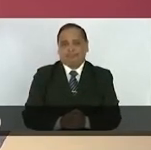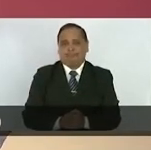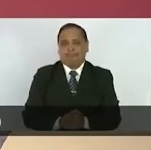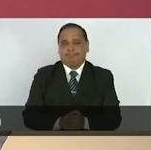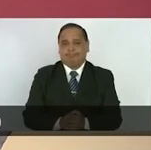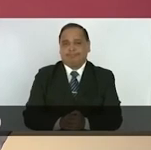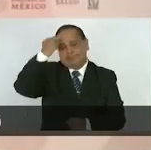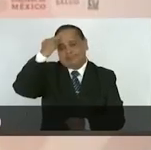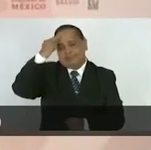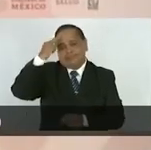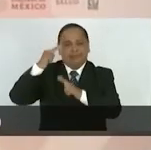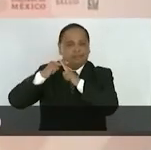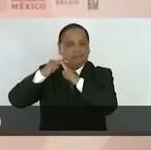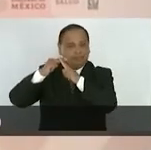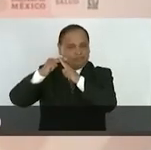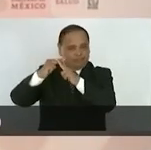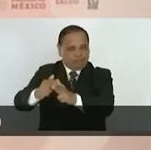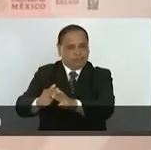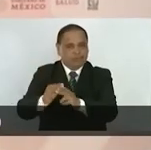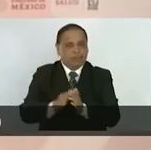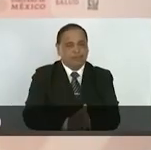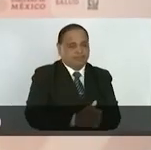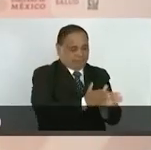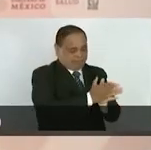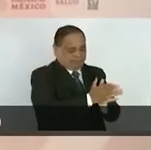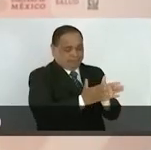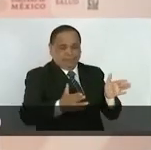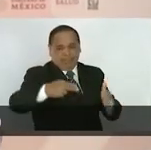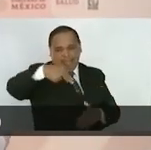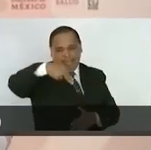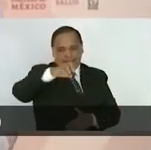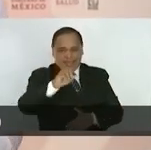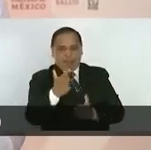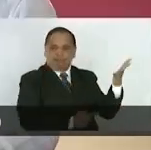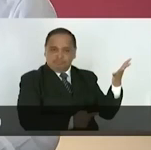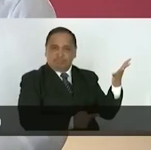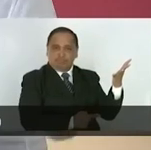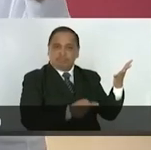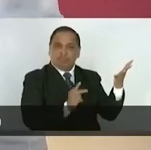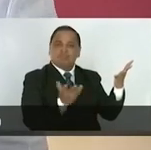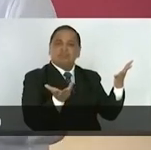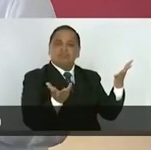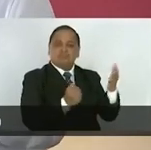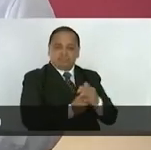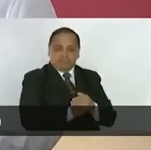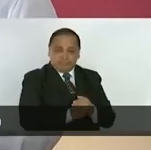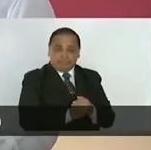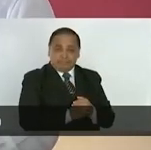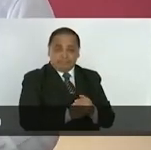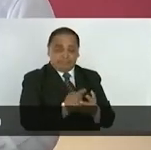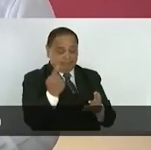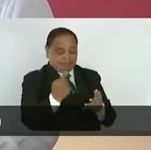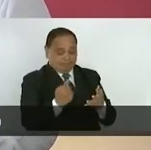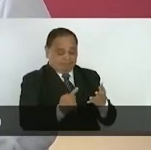Colombia en temas de asesinatos, de mafias, etcétera, que eso va a costar